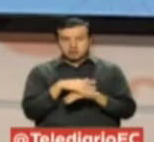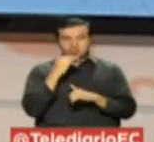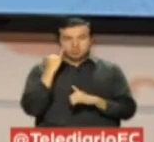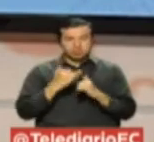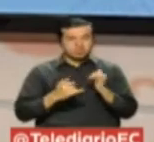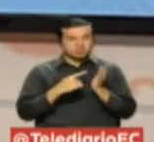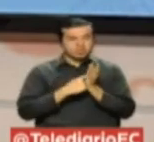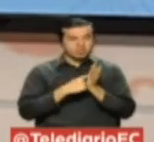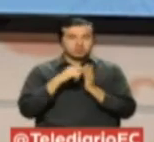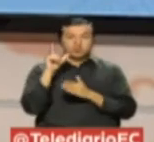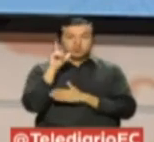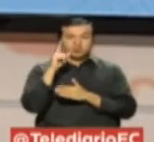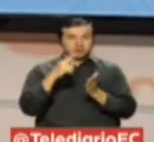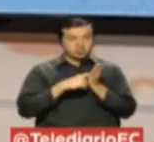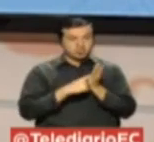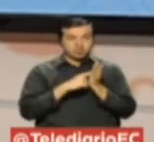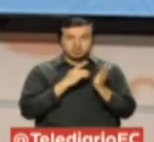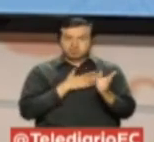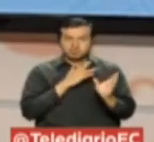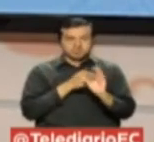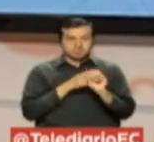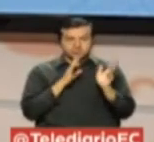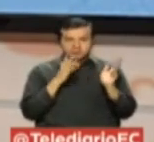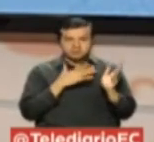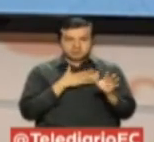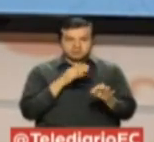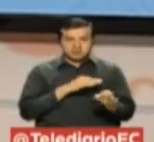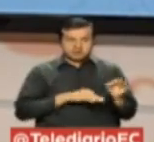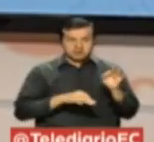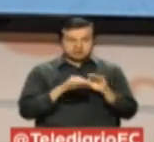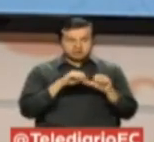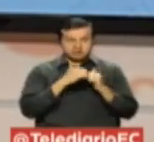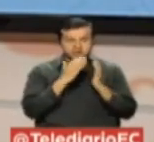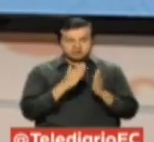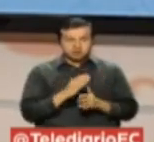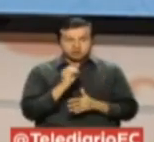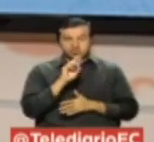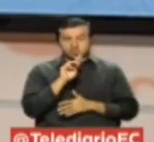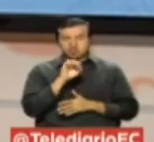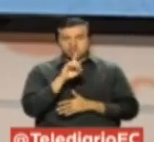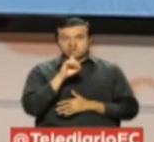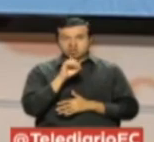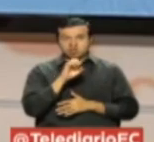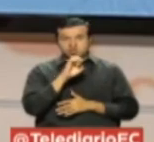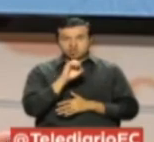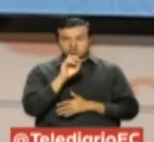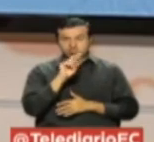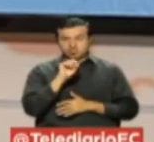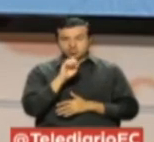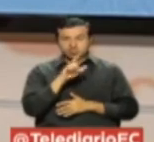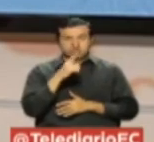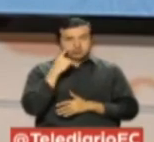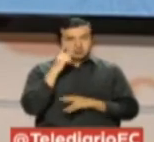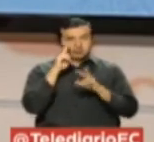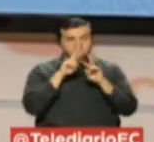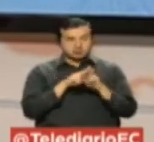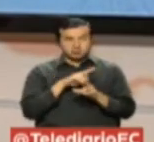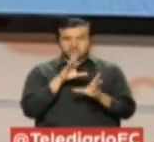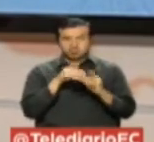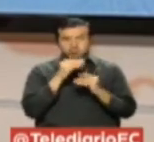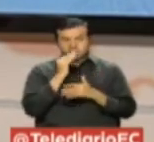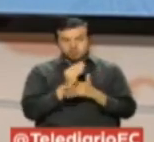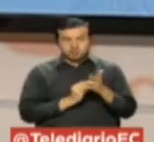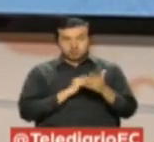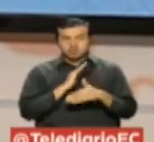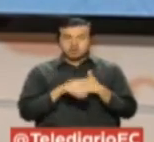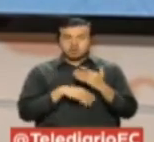discusión que gual díaz no estuve presente estuvo mi asambleísta alterno osvaldo coronel pues se ha revisado en su totalidad